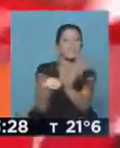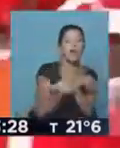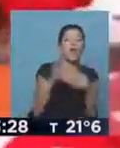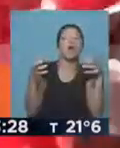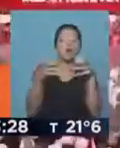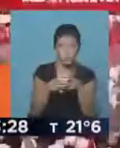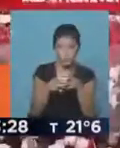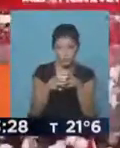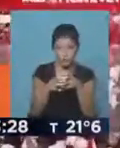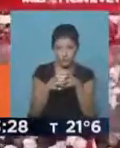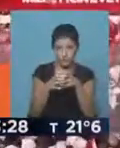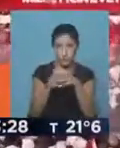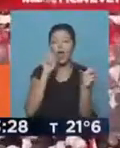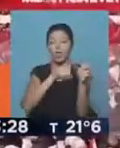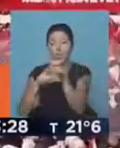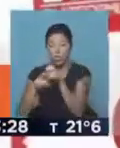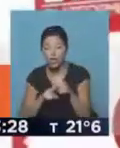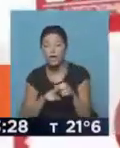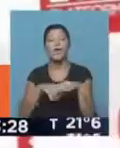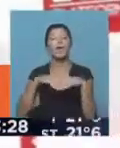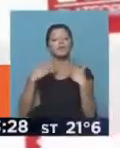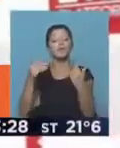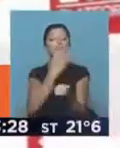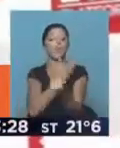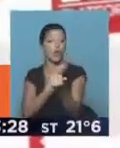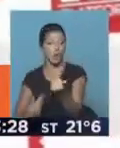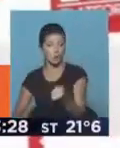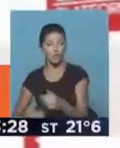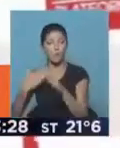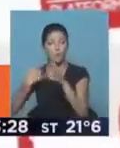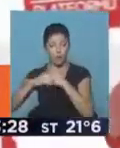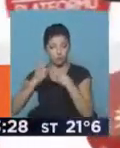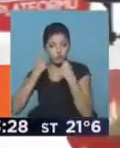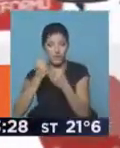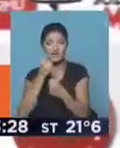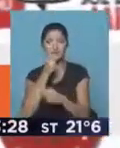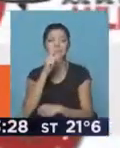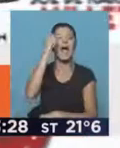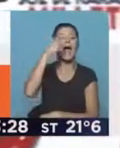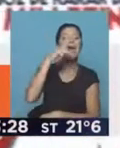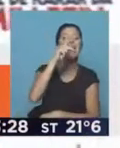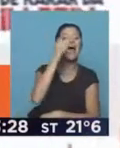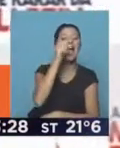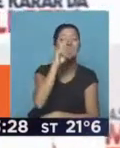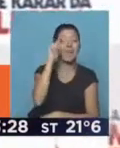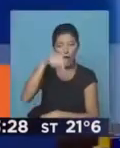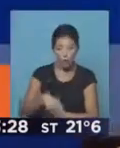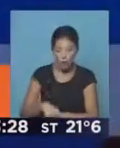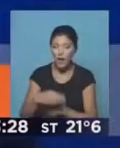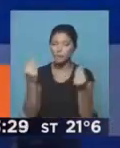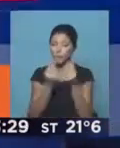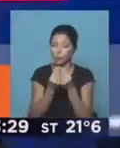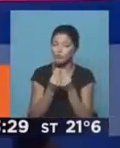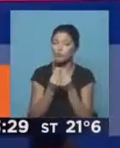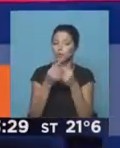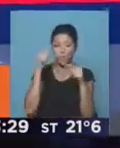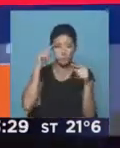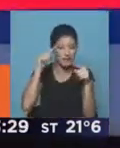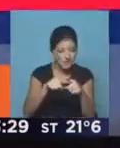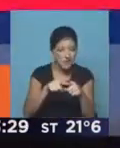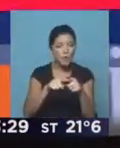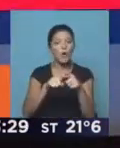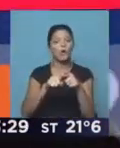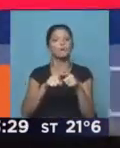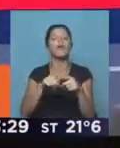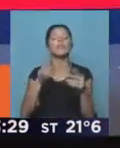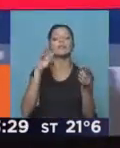gubernamentales inestables, haciendo más eficiente el gobierno en momentos en que Ankara afronta grandes desafíos tanto en materia económica como